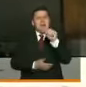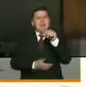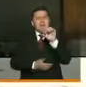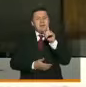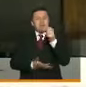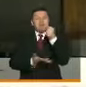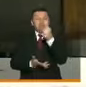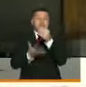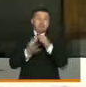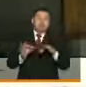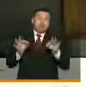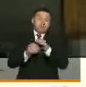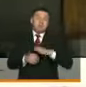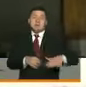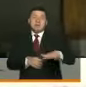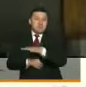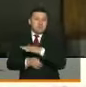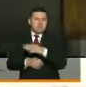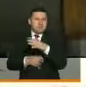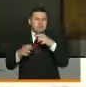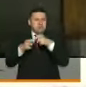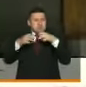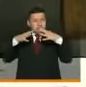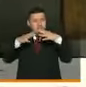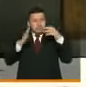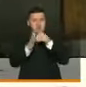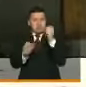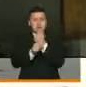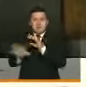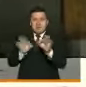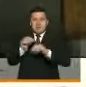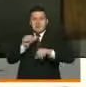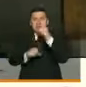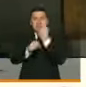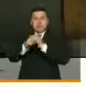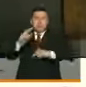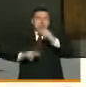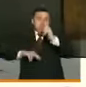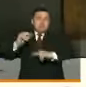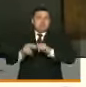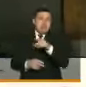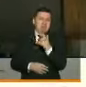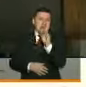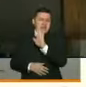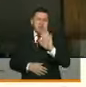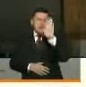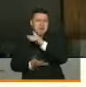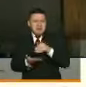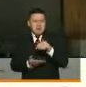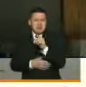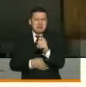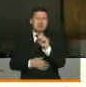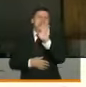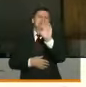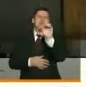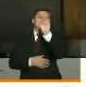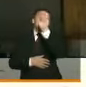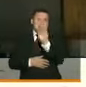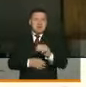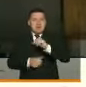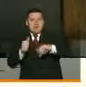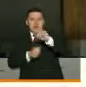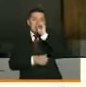inversión muy importante en el sector siderúrgico que va a generar empleos que va a tener en el departamento del atlántico cerca del 30 por ciento de